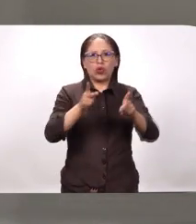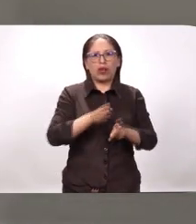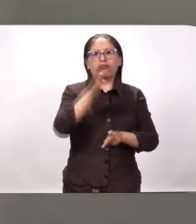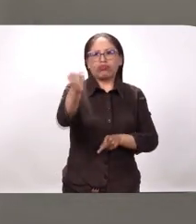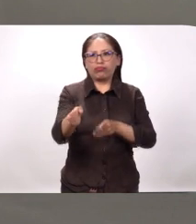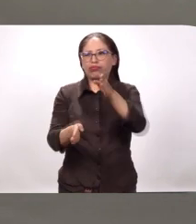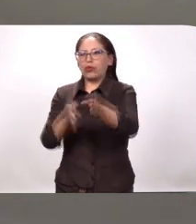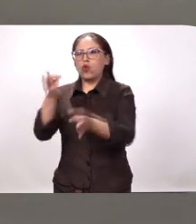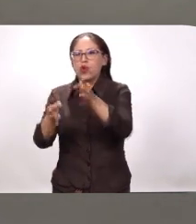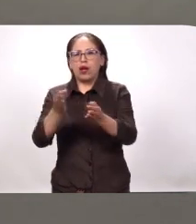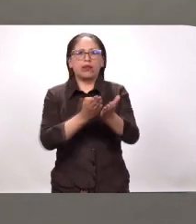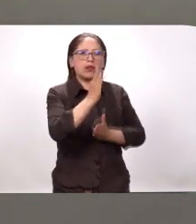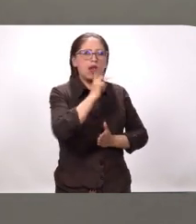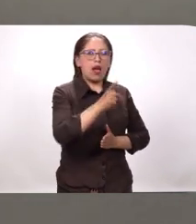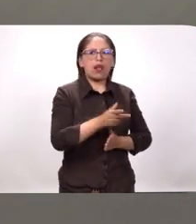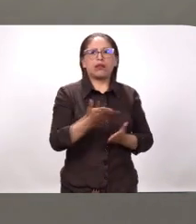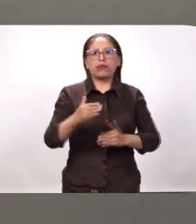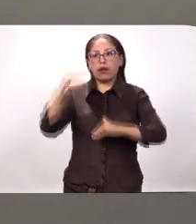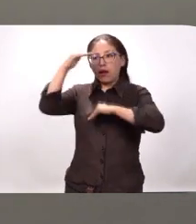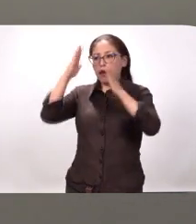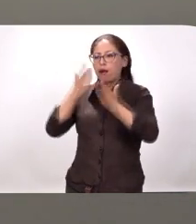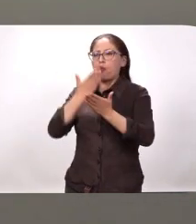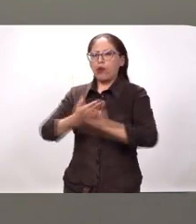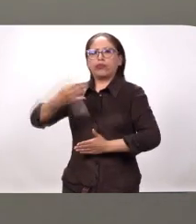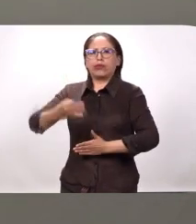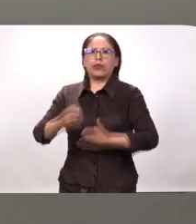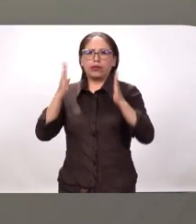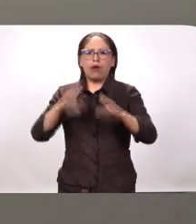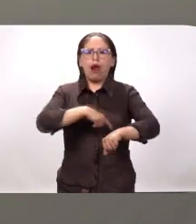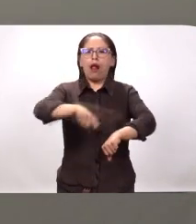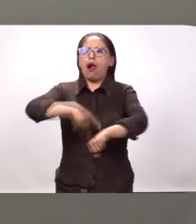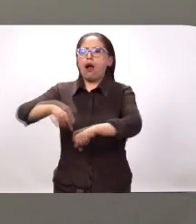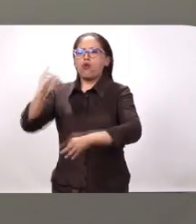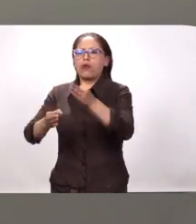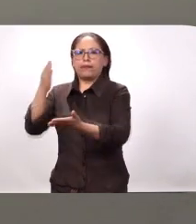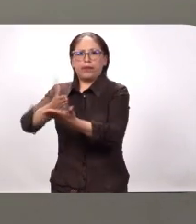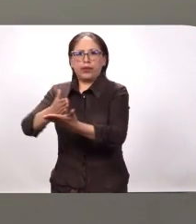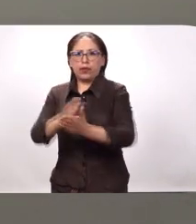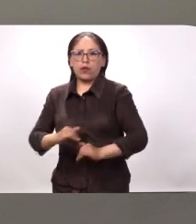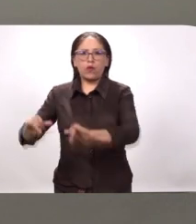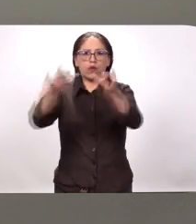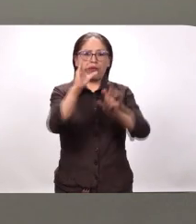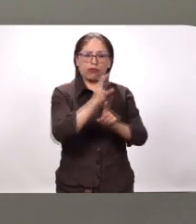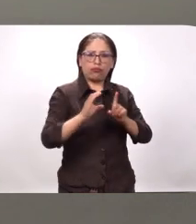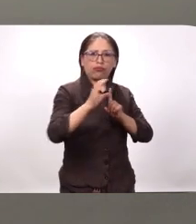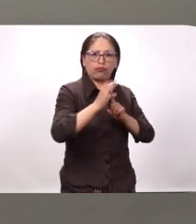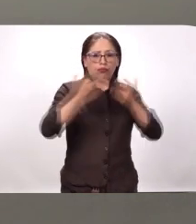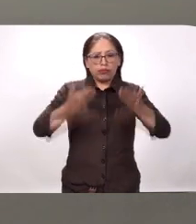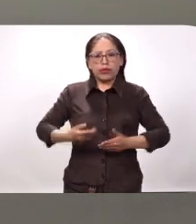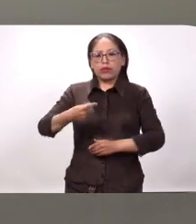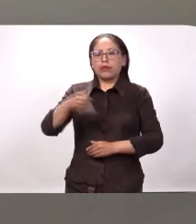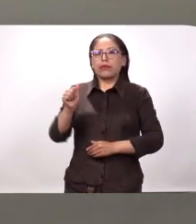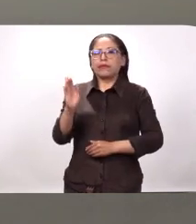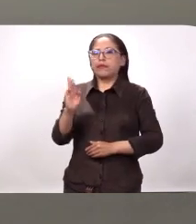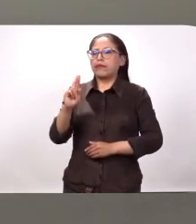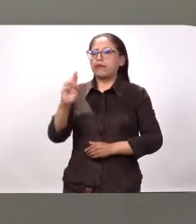los ciudadanos que acudan a juzgados y a derechos reales tengan una atención oportuna, sin retardación de justicia y en igualdad de